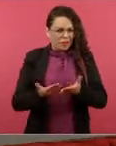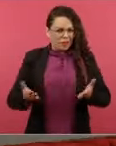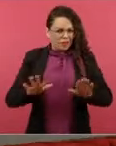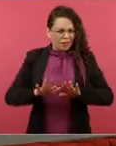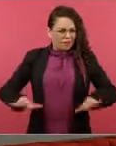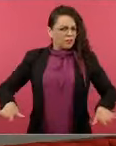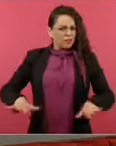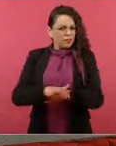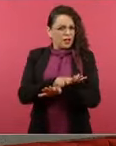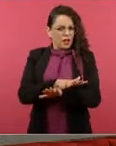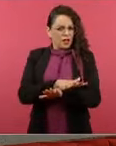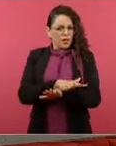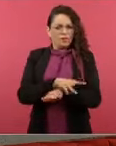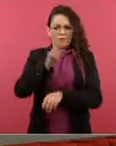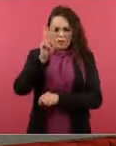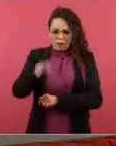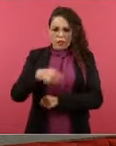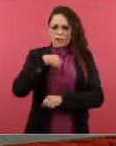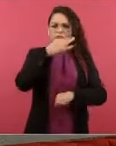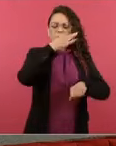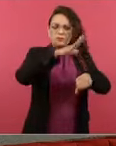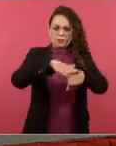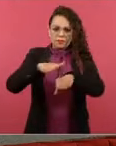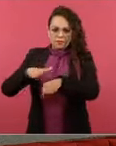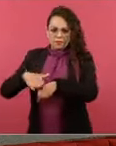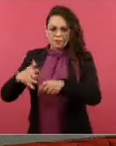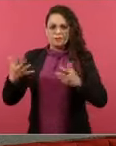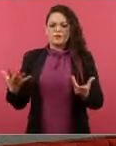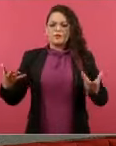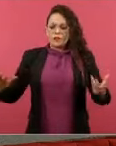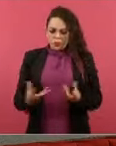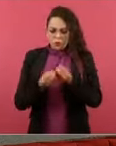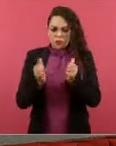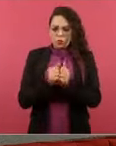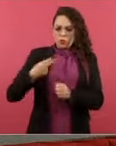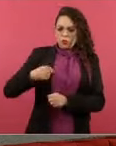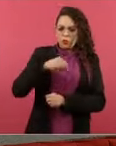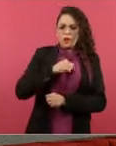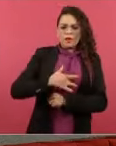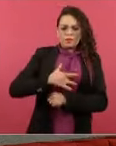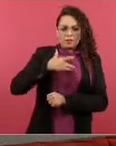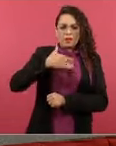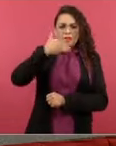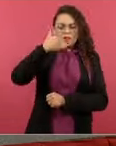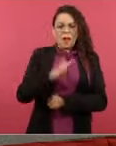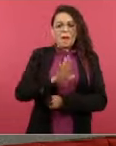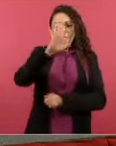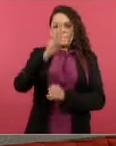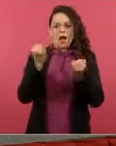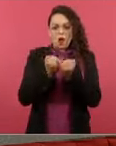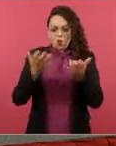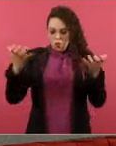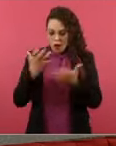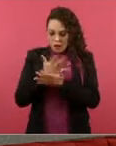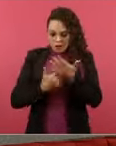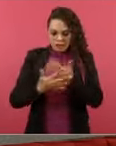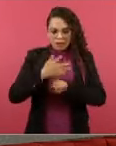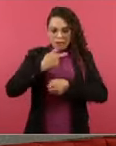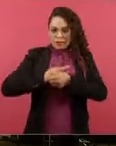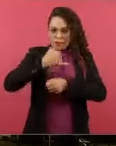invito a construirlo juntos, a que se sientan actores de este gran proyecto. Como bien decía la compañera, es un proyecto que se